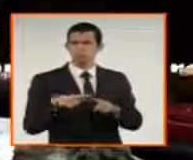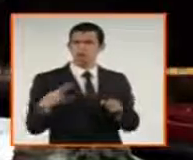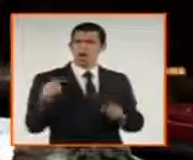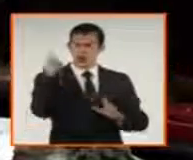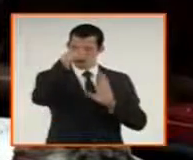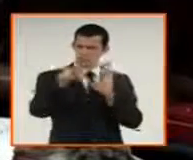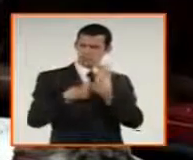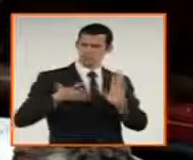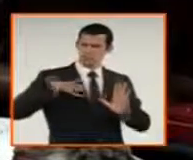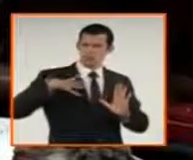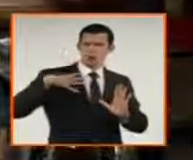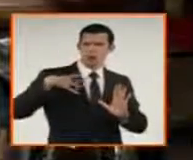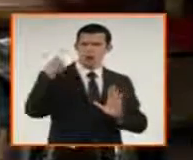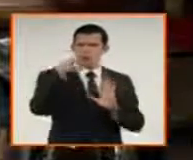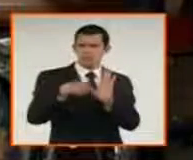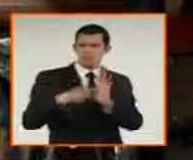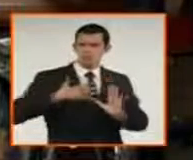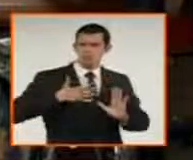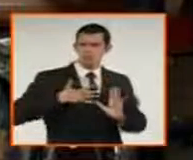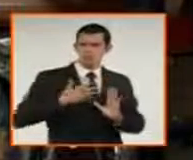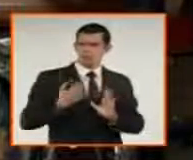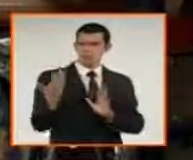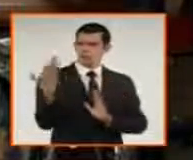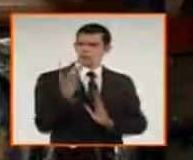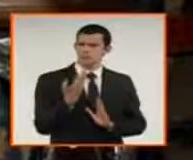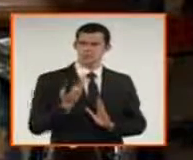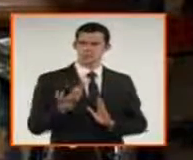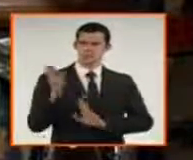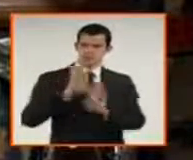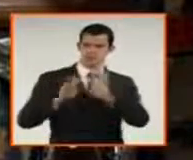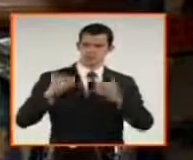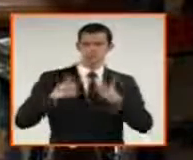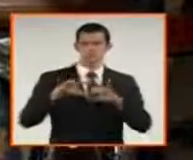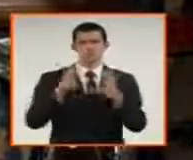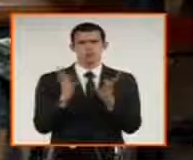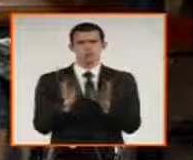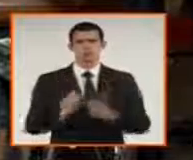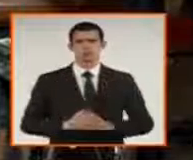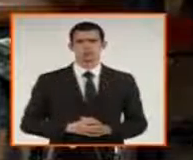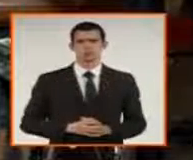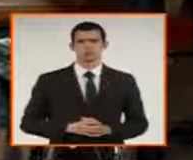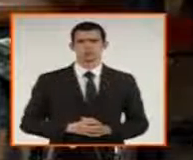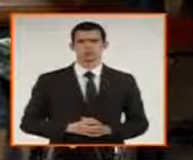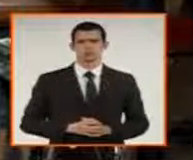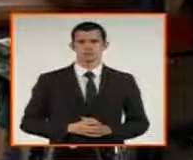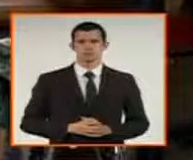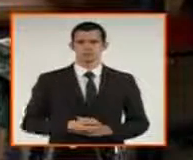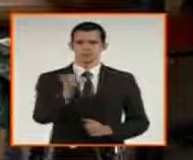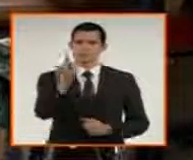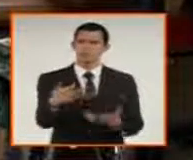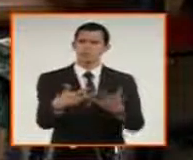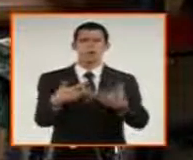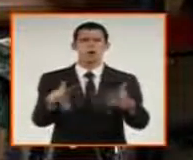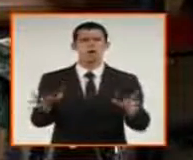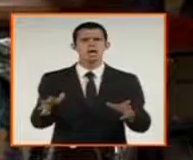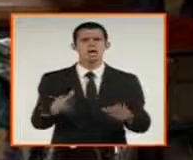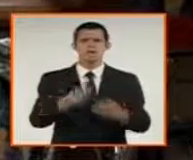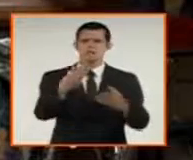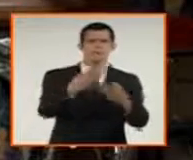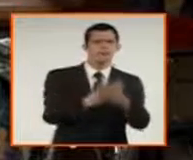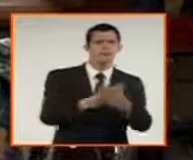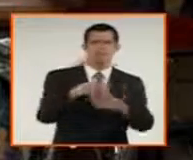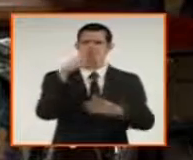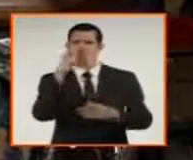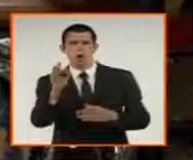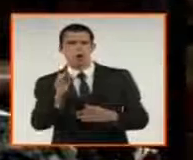me respeta y protege. Cualquier persona, independientemente de sus capacidades, tiene derecho a tomar decisiones sobre su vida